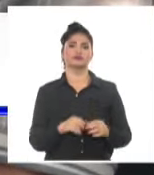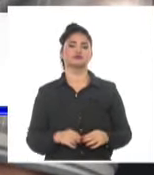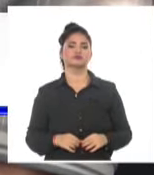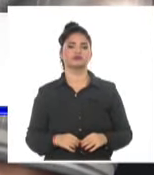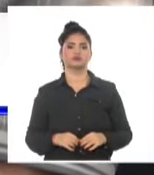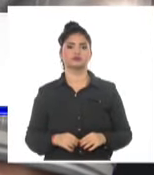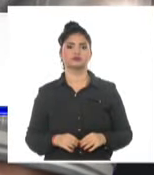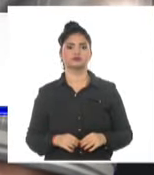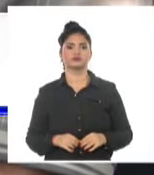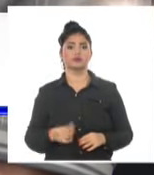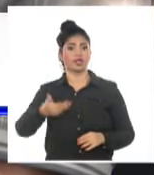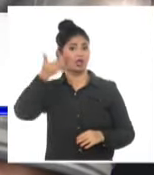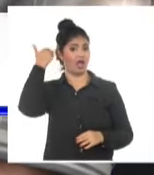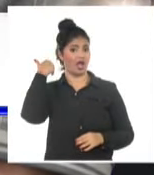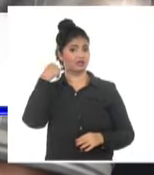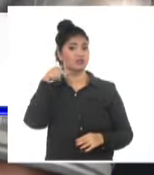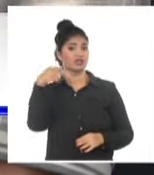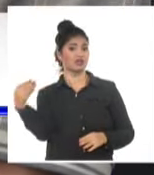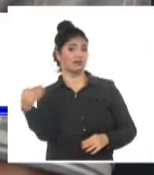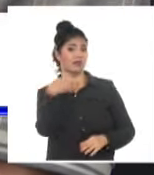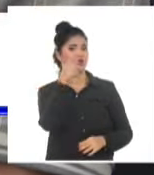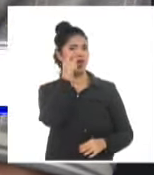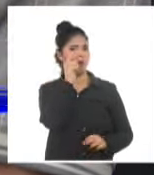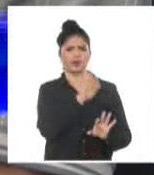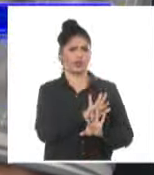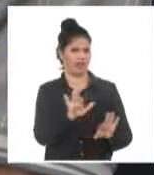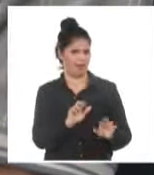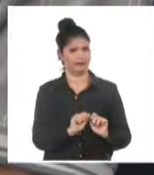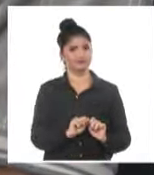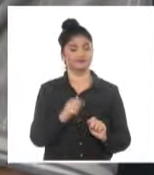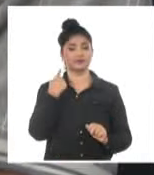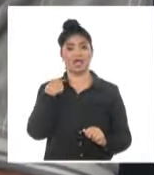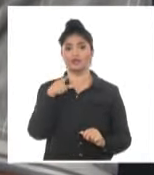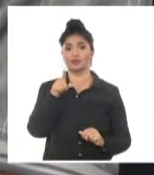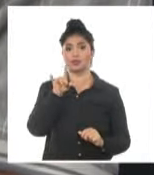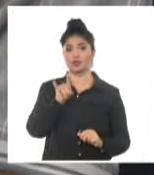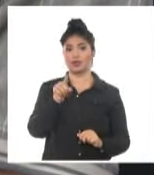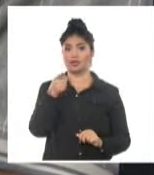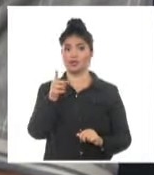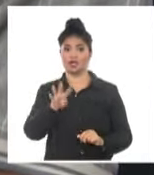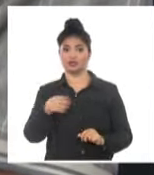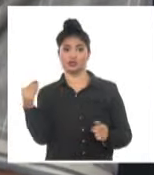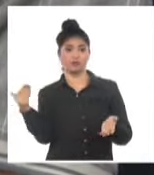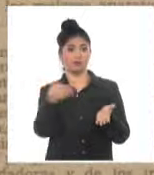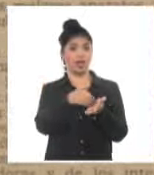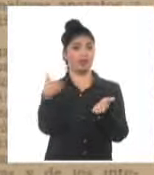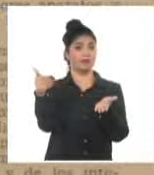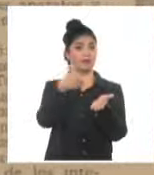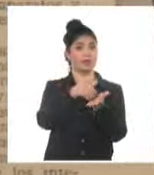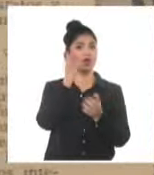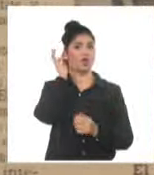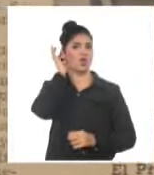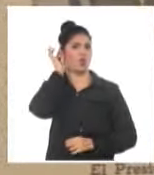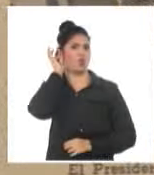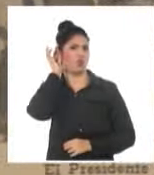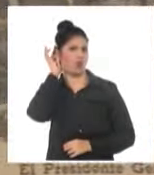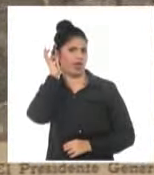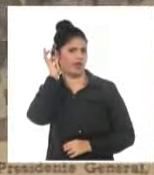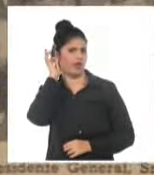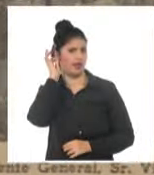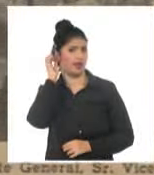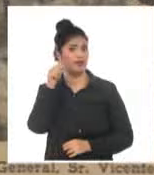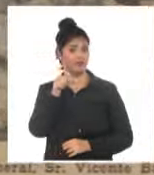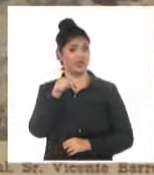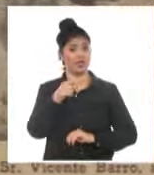de hombres. Ya en el año 1914 empezaron a venir muchas mujeres de Galicia también. Y